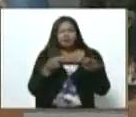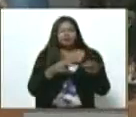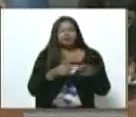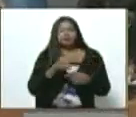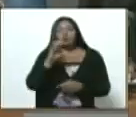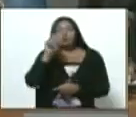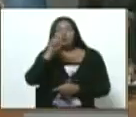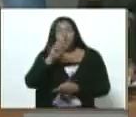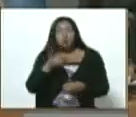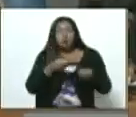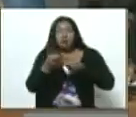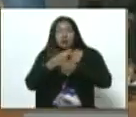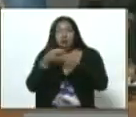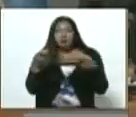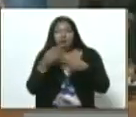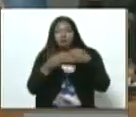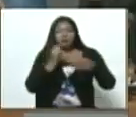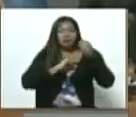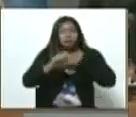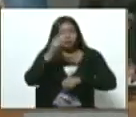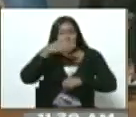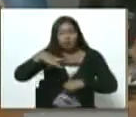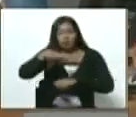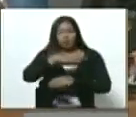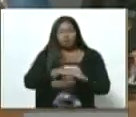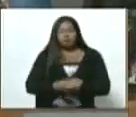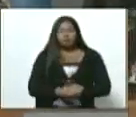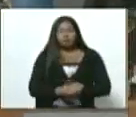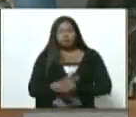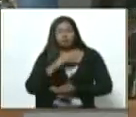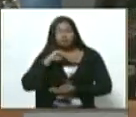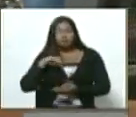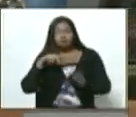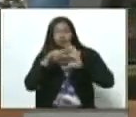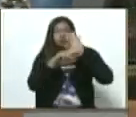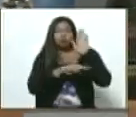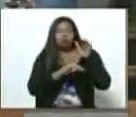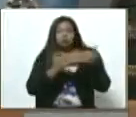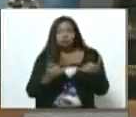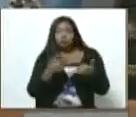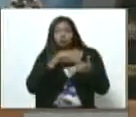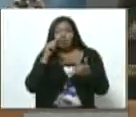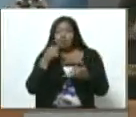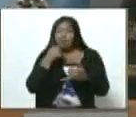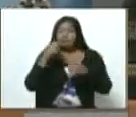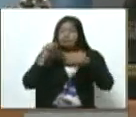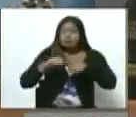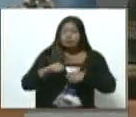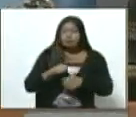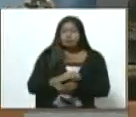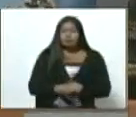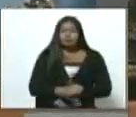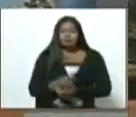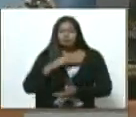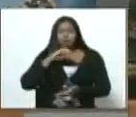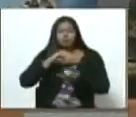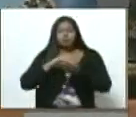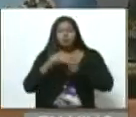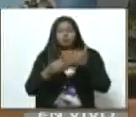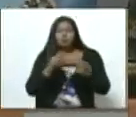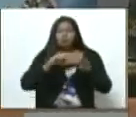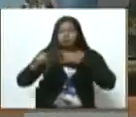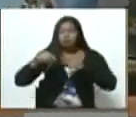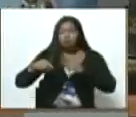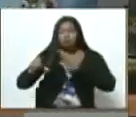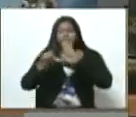General de la República y el Defensor del Pueblo. Para darle cumplimiento a lo que, como usted bien lo decía, establece o señala la